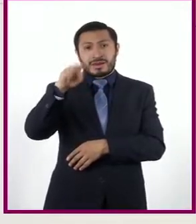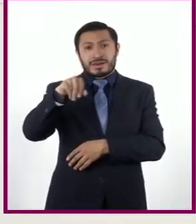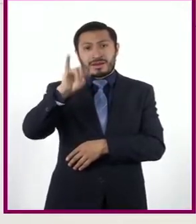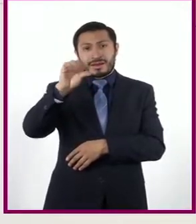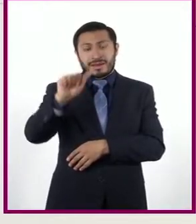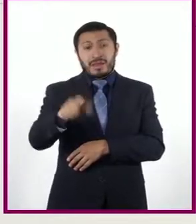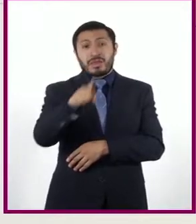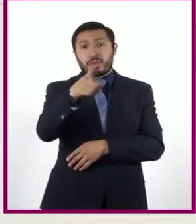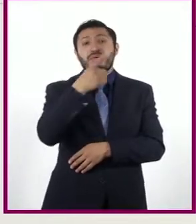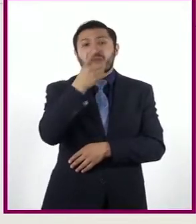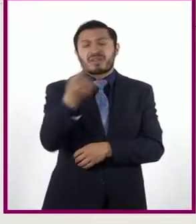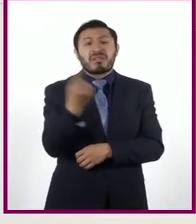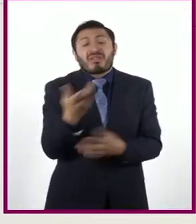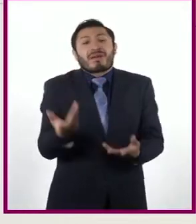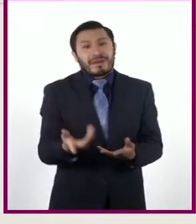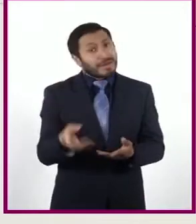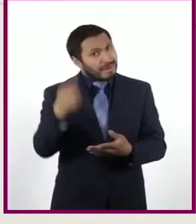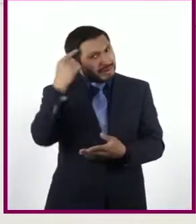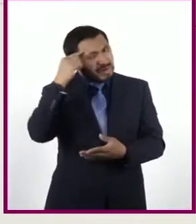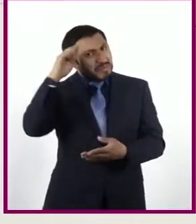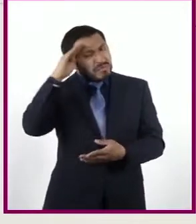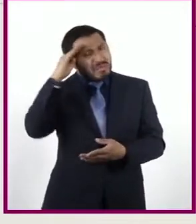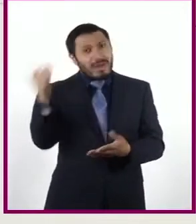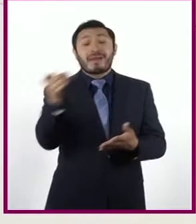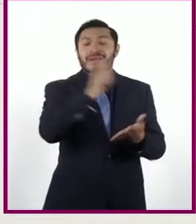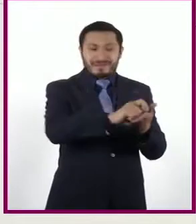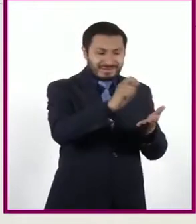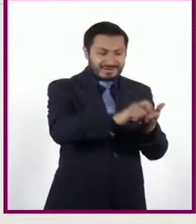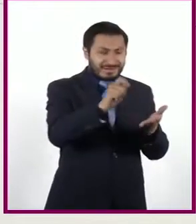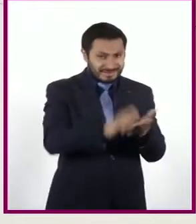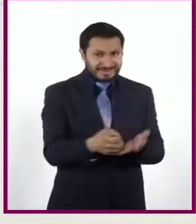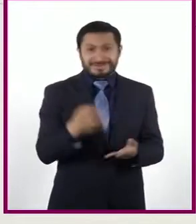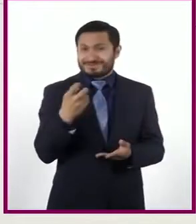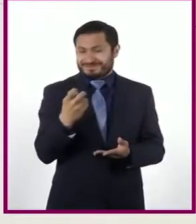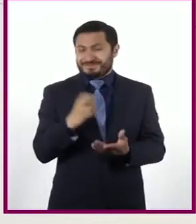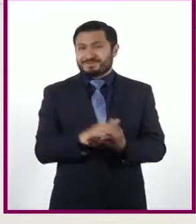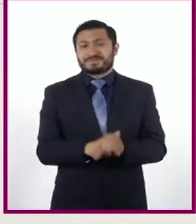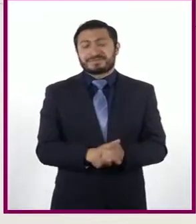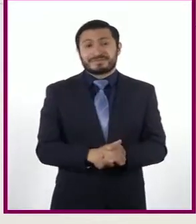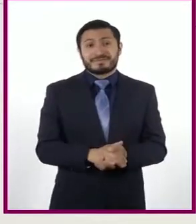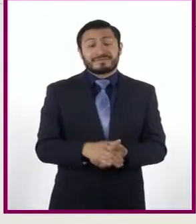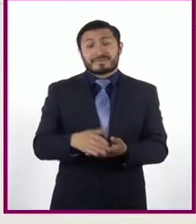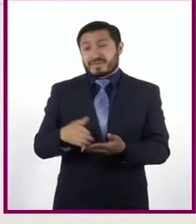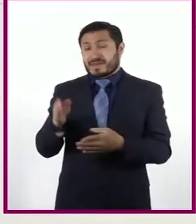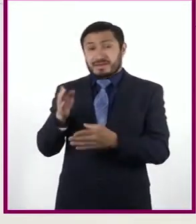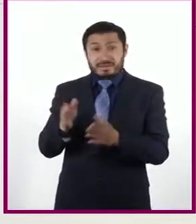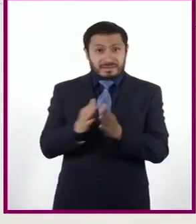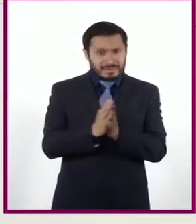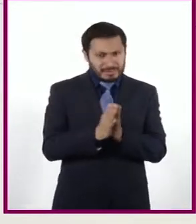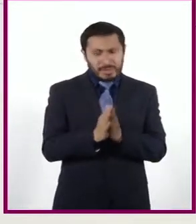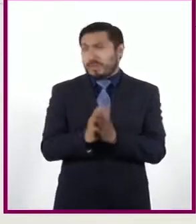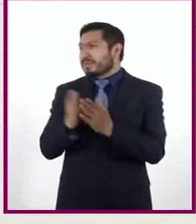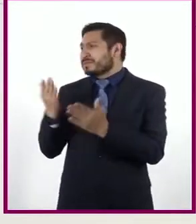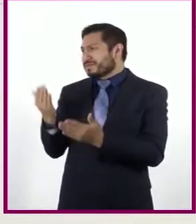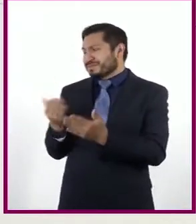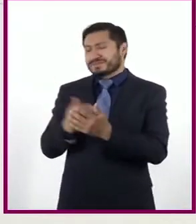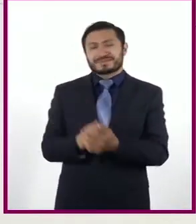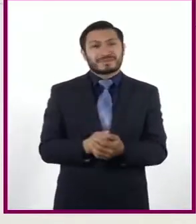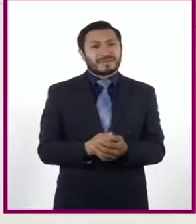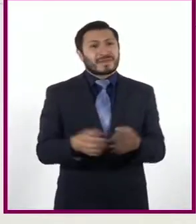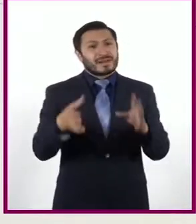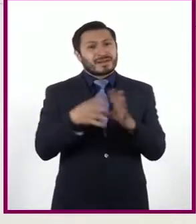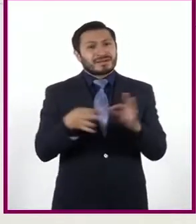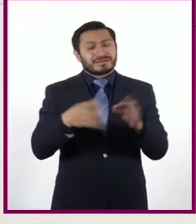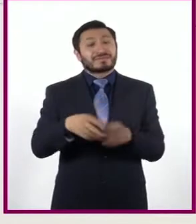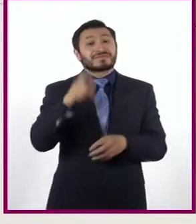¿qué dirían? Escríbanlo en una hoja. Mientras anotan sus ideas, Alejandra, cuéntanos un poco acerca de la concepción